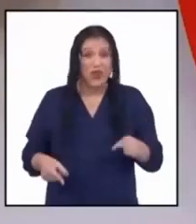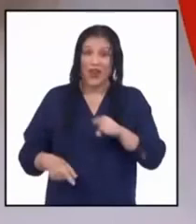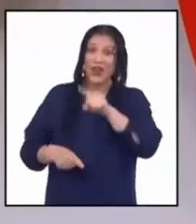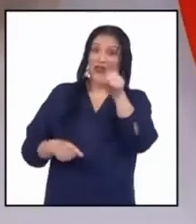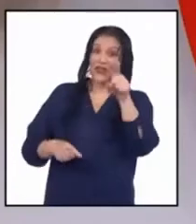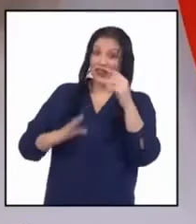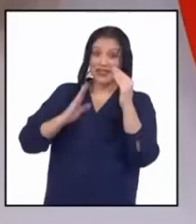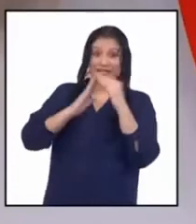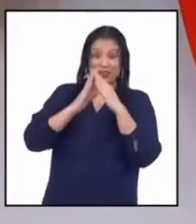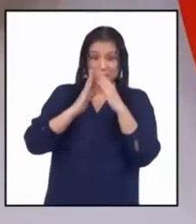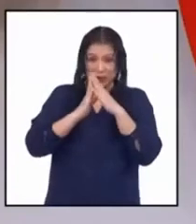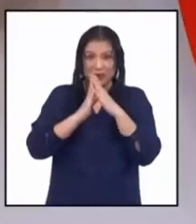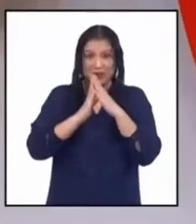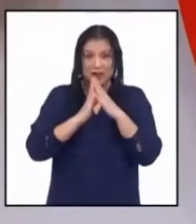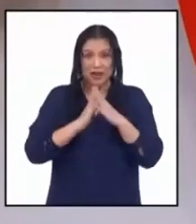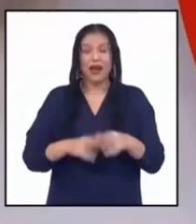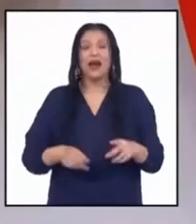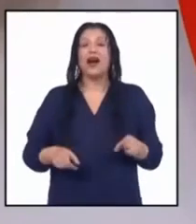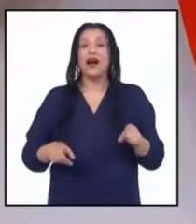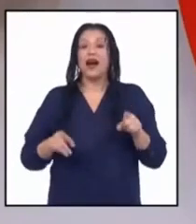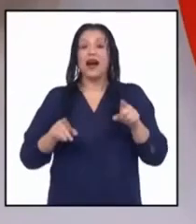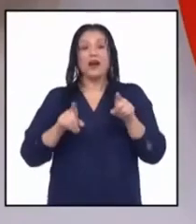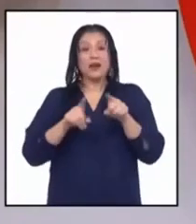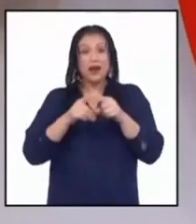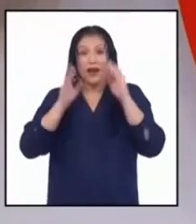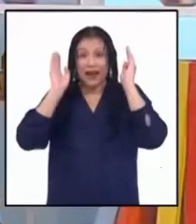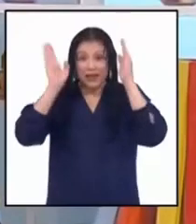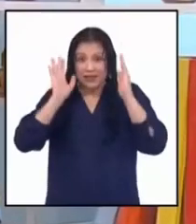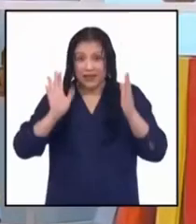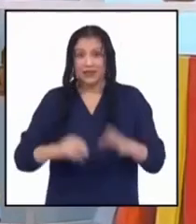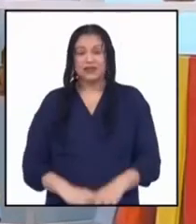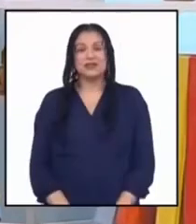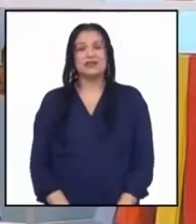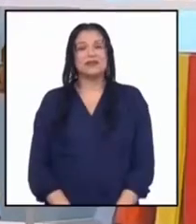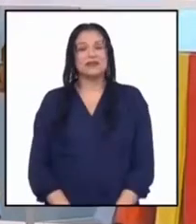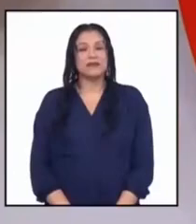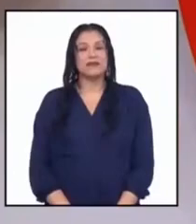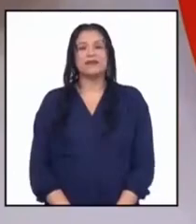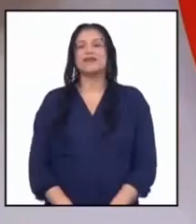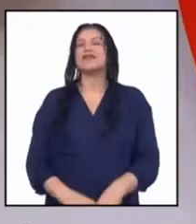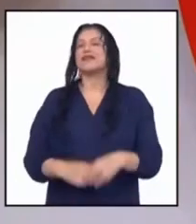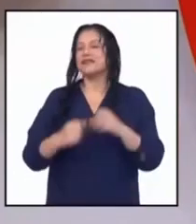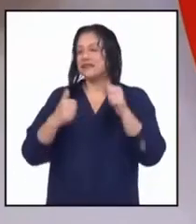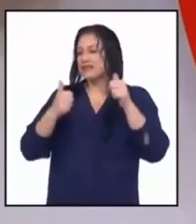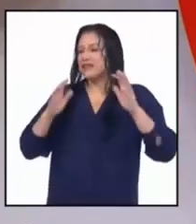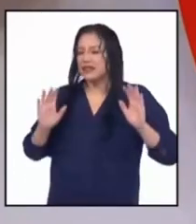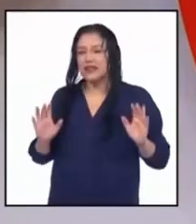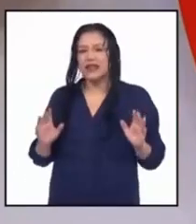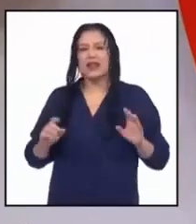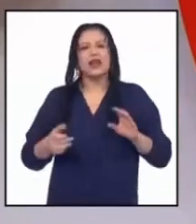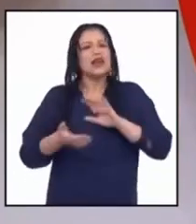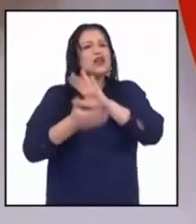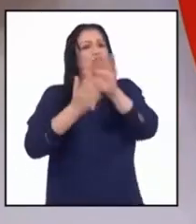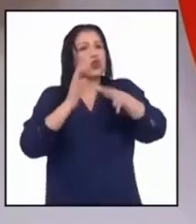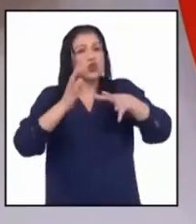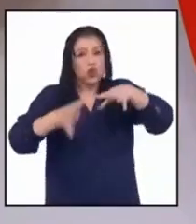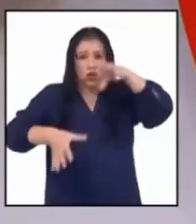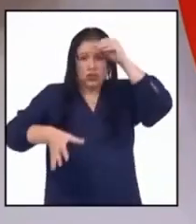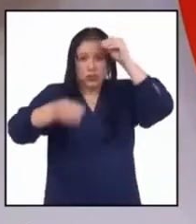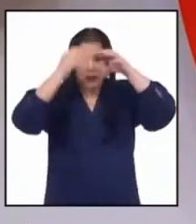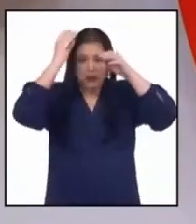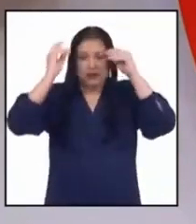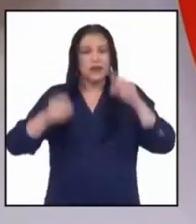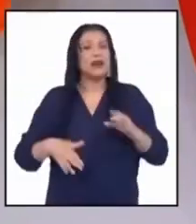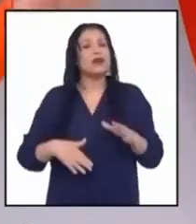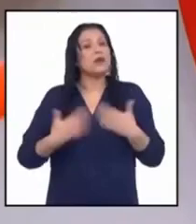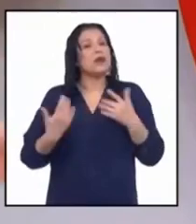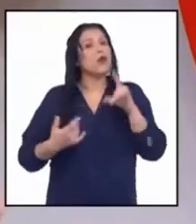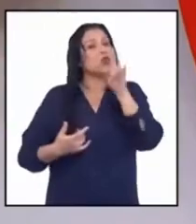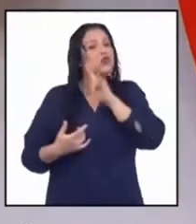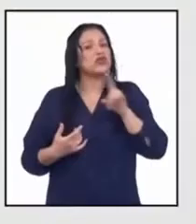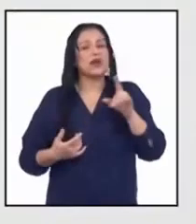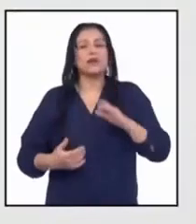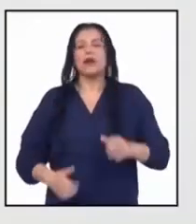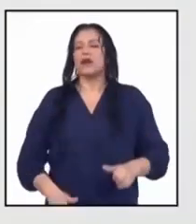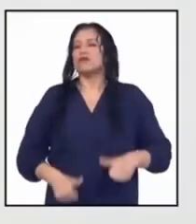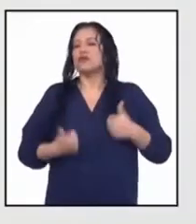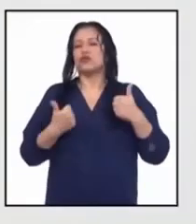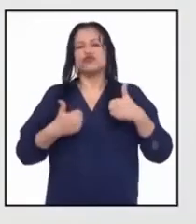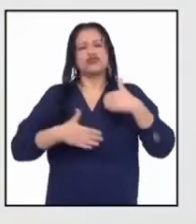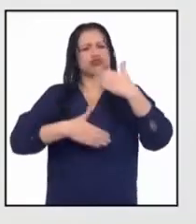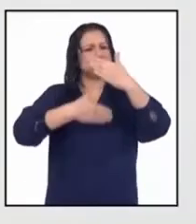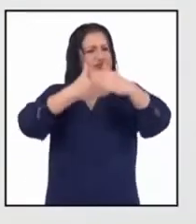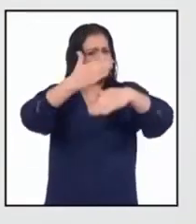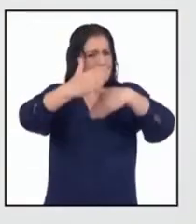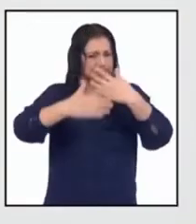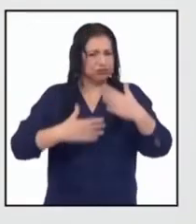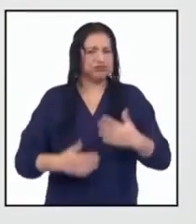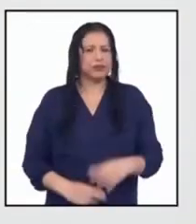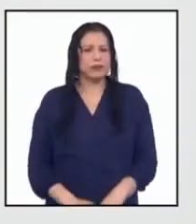amigas y amigos, en sus casas, estuvieron muy atentos? Seguro que sí. Estos aprendizajes nos van a servir para toda la vida.